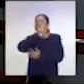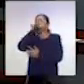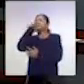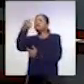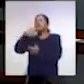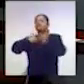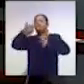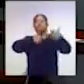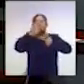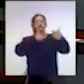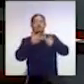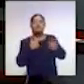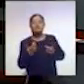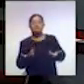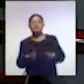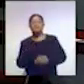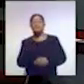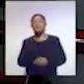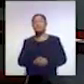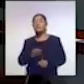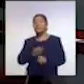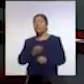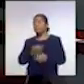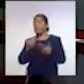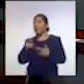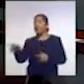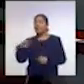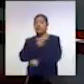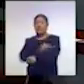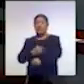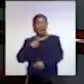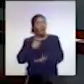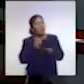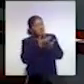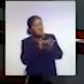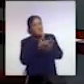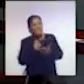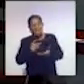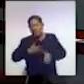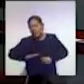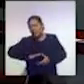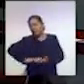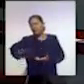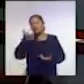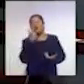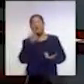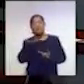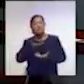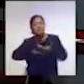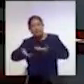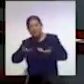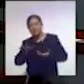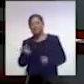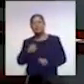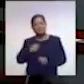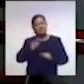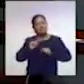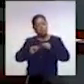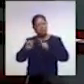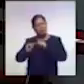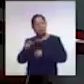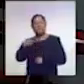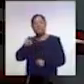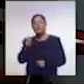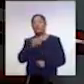recursos. Y las familias nos exigen pavimentación, servicios públicos, ahí la llevo, pero yo en el municipio de